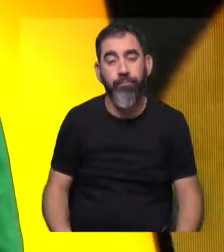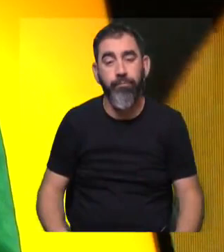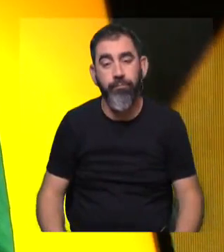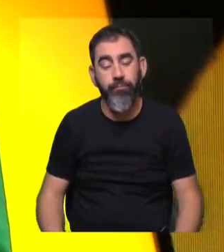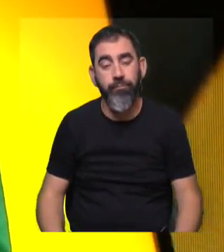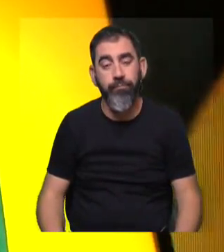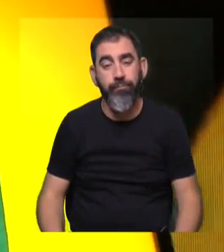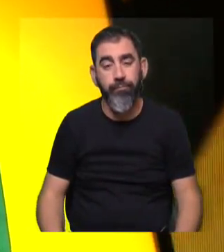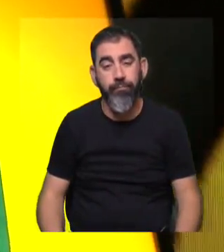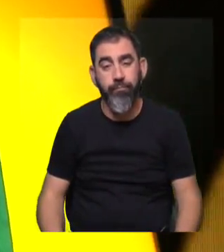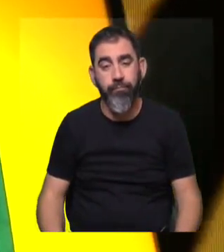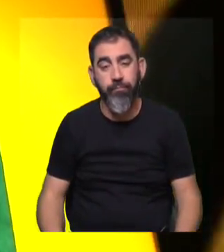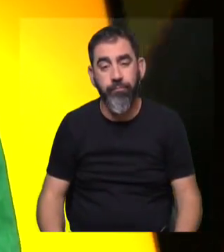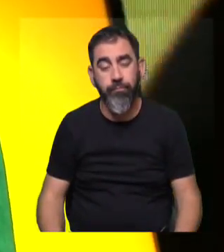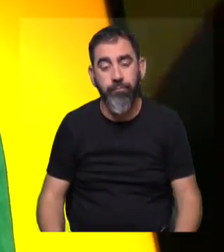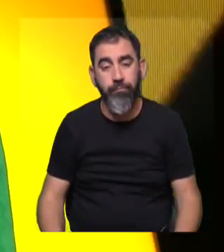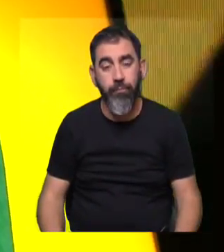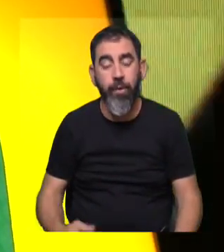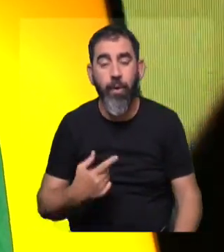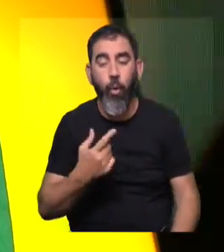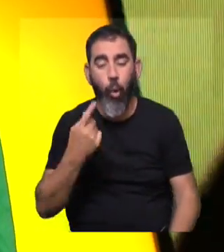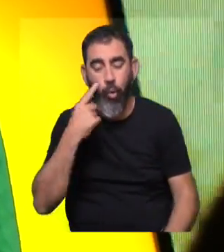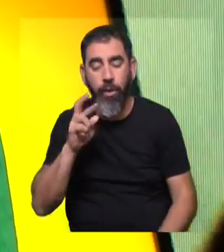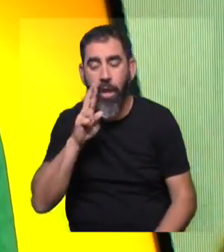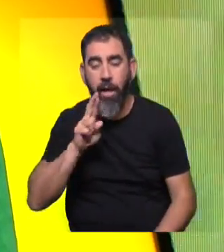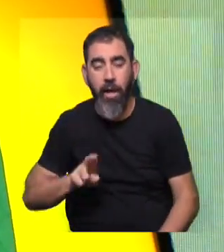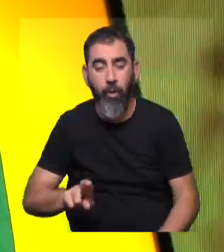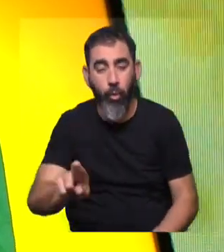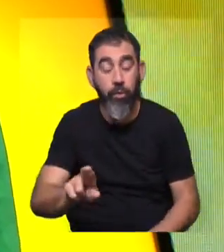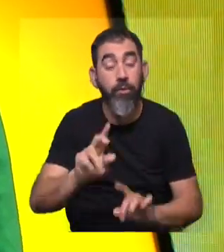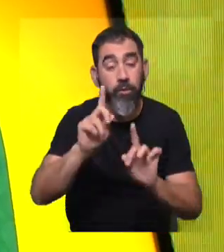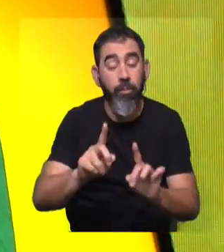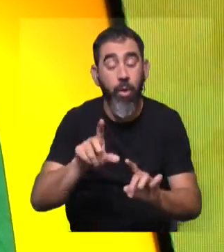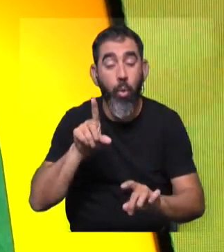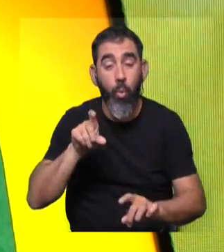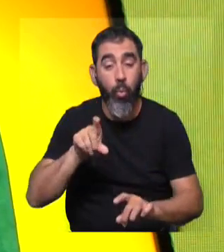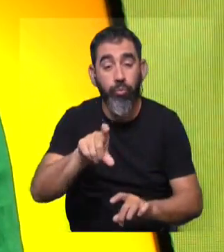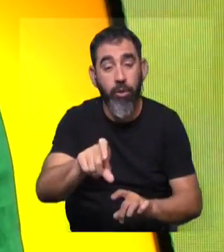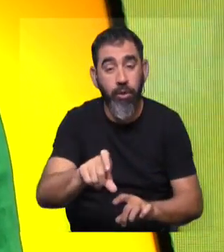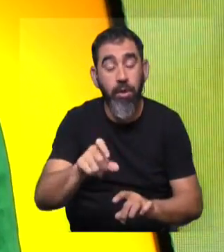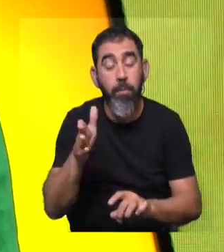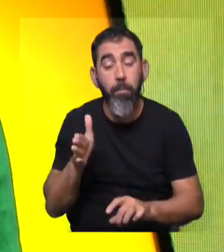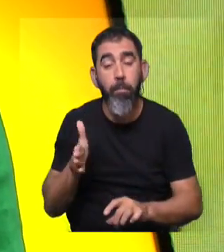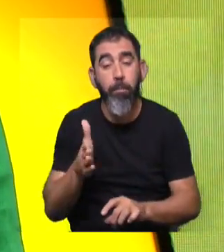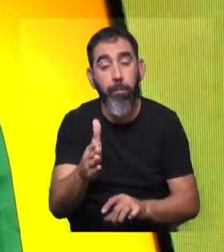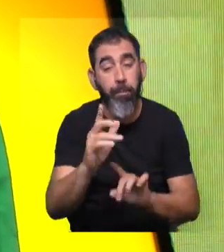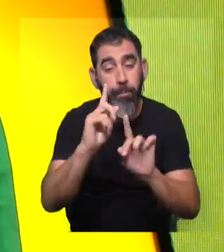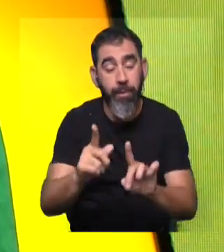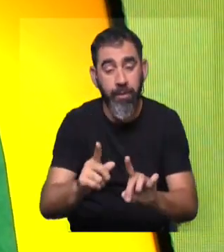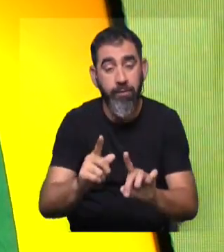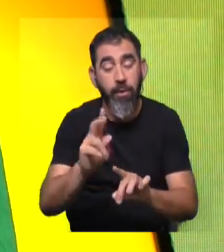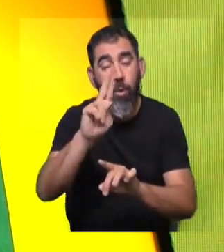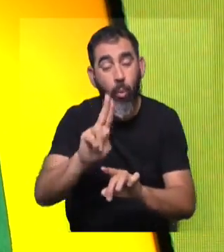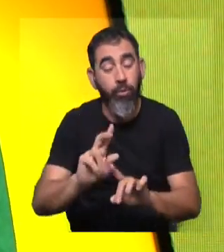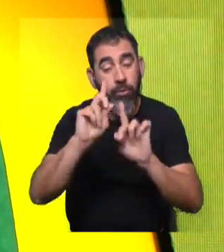conocemos a los modelos animales como por ejemplo los ratones y quizás menos los gusanos o unos peces muy particulares que se usan